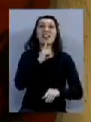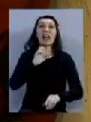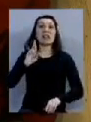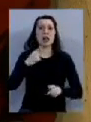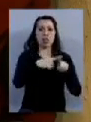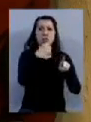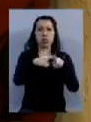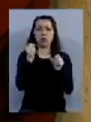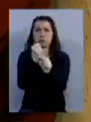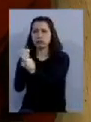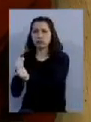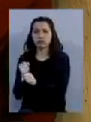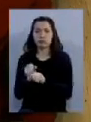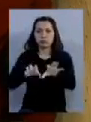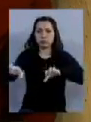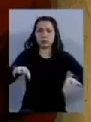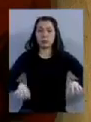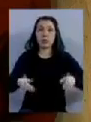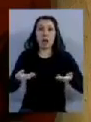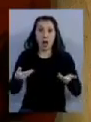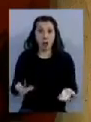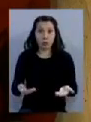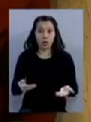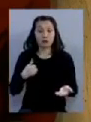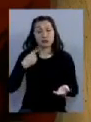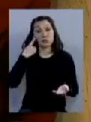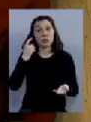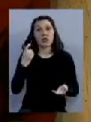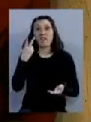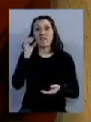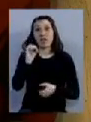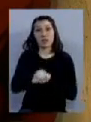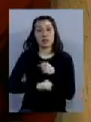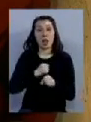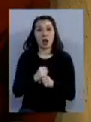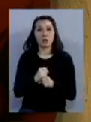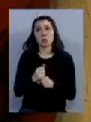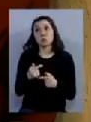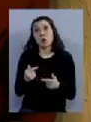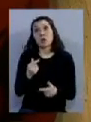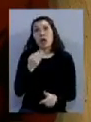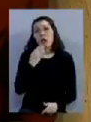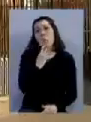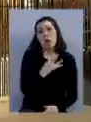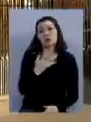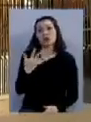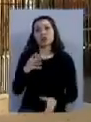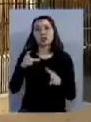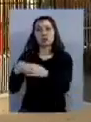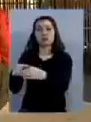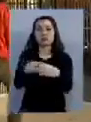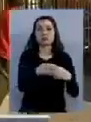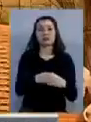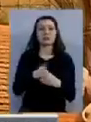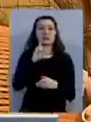mimbre. Yo creo que ahora, en 20 años, con suerte quedamos 4 o 5. Sin tienda,